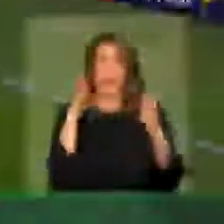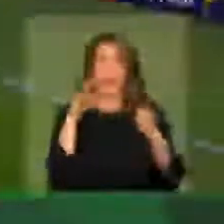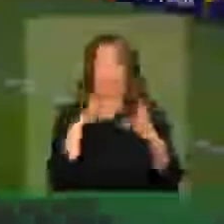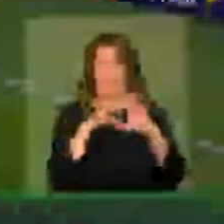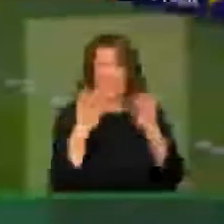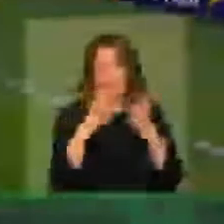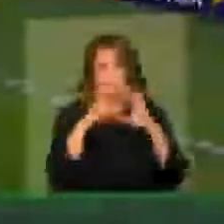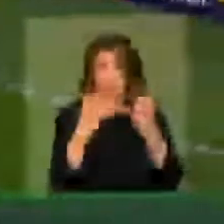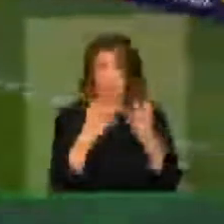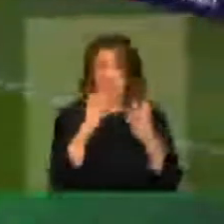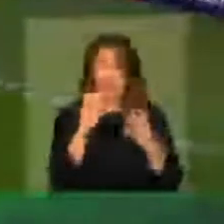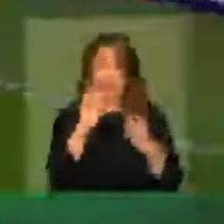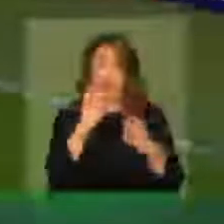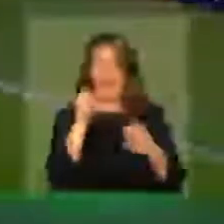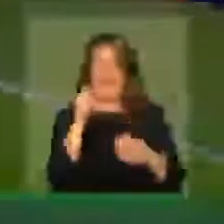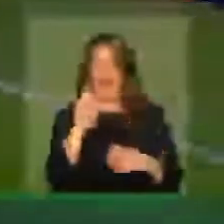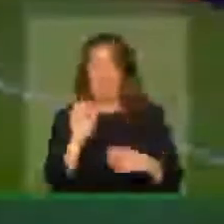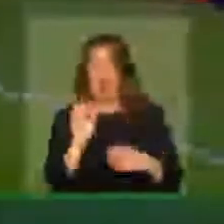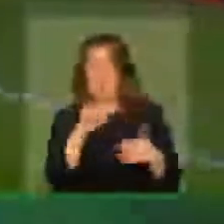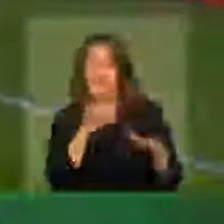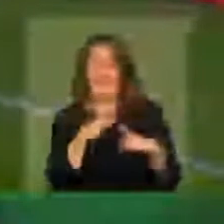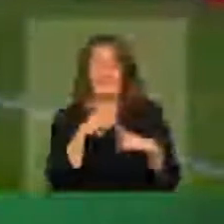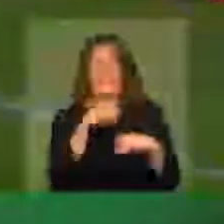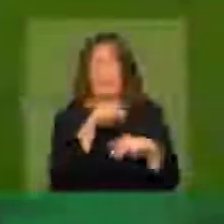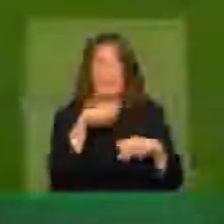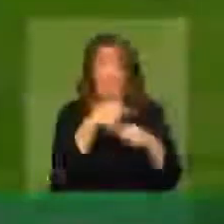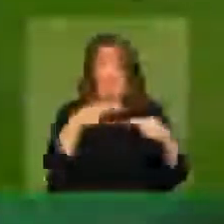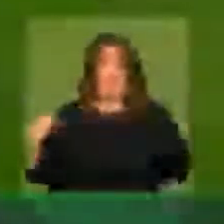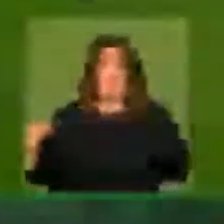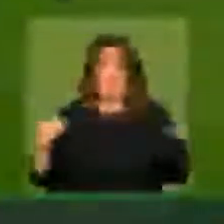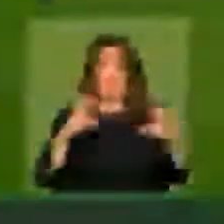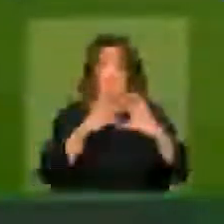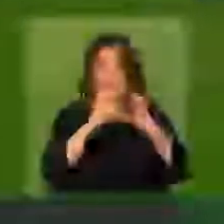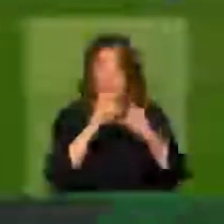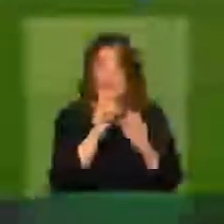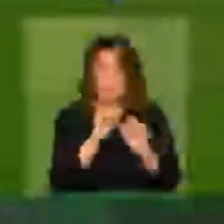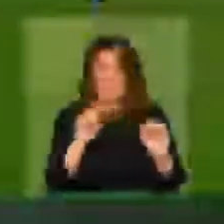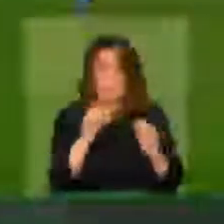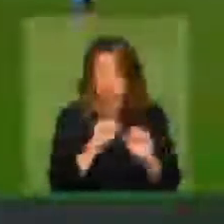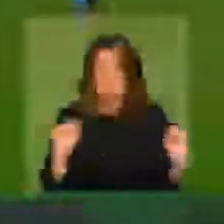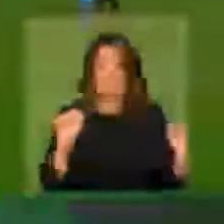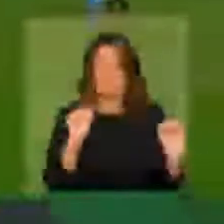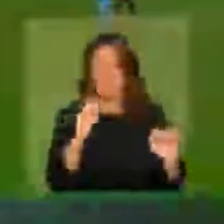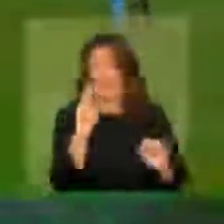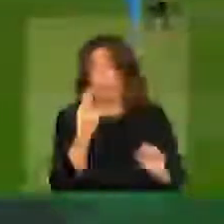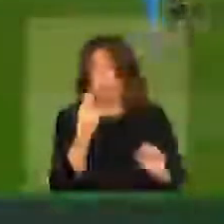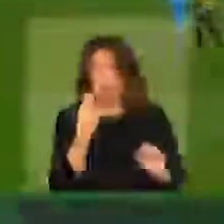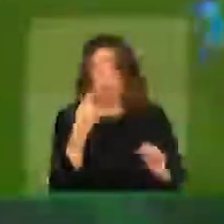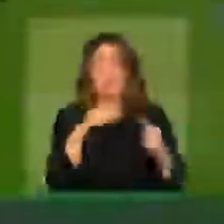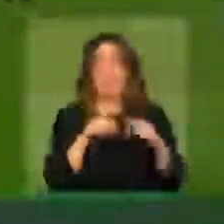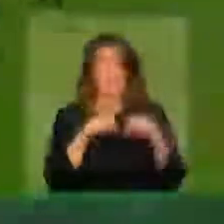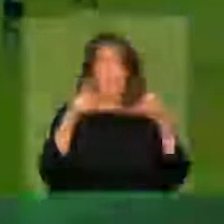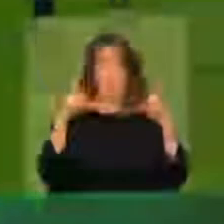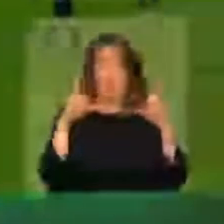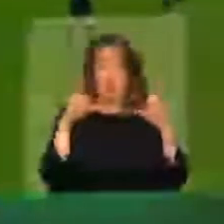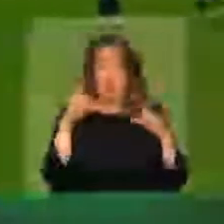para Cócaro. Parece estar en la misma línea que la pelota, con lo cual parece estar habilitado Cócaro. Pero atentos a esto,